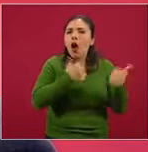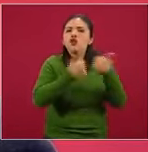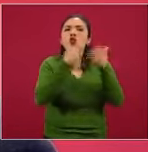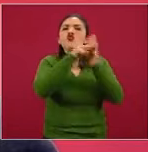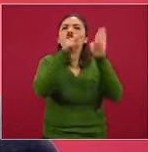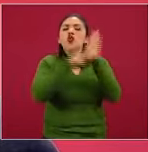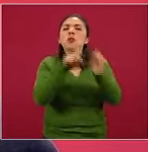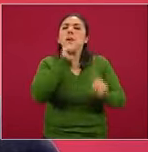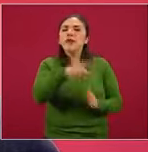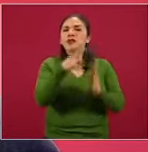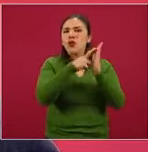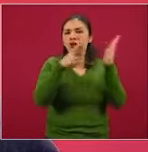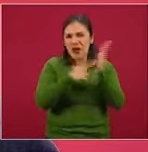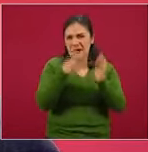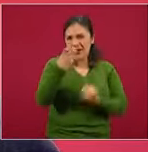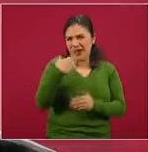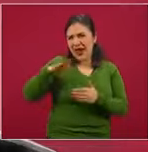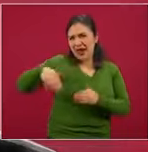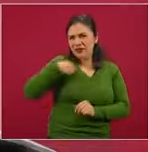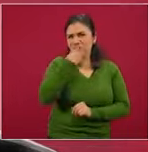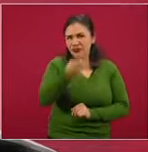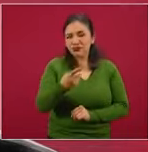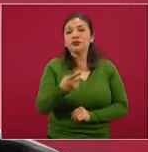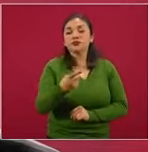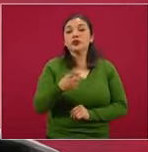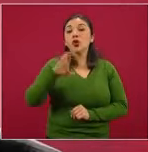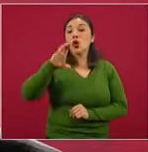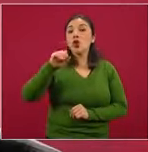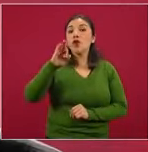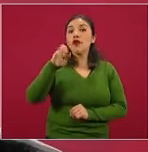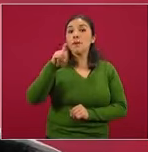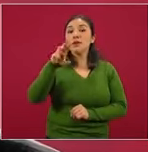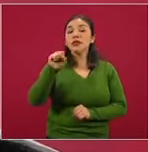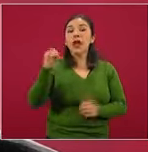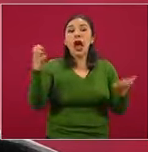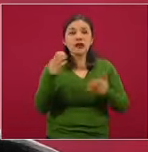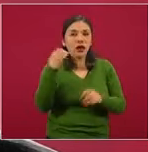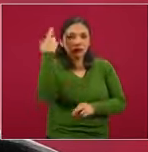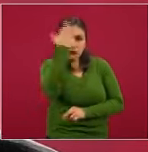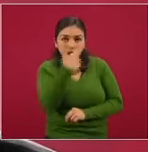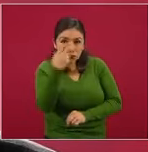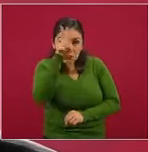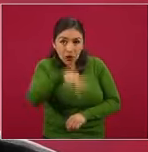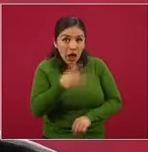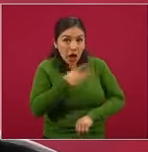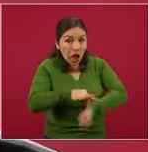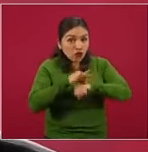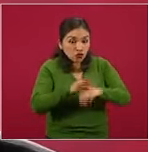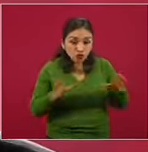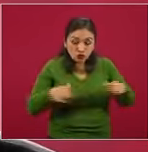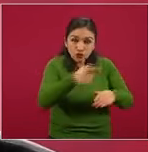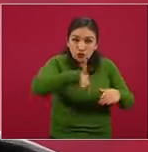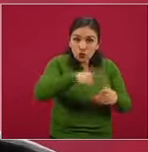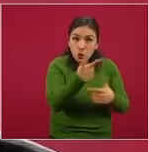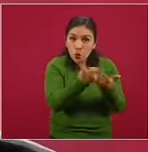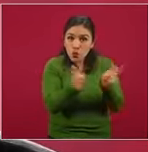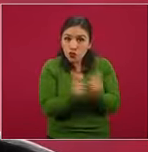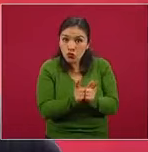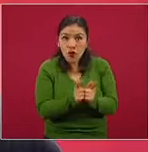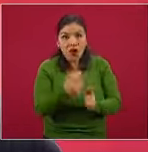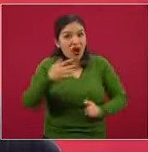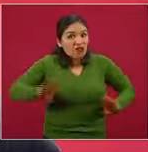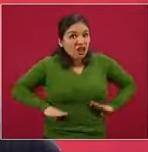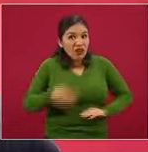en el propio reglamento al que me he referido. COFEPRIS supervisa que existan y que estén bien documentados y que sean